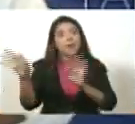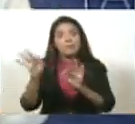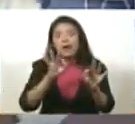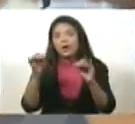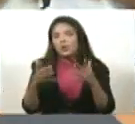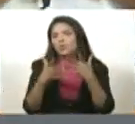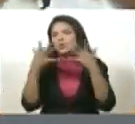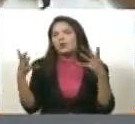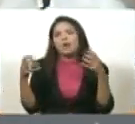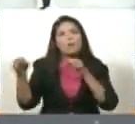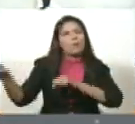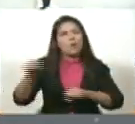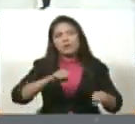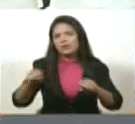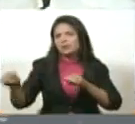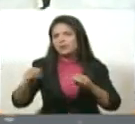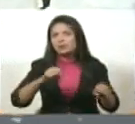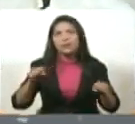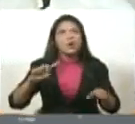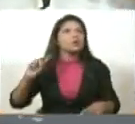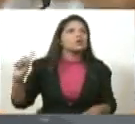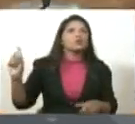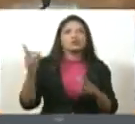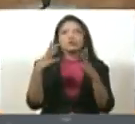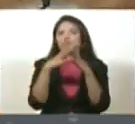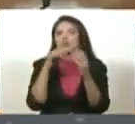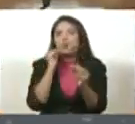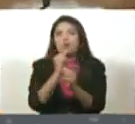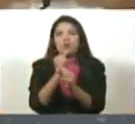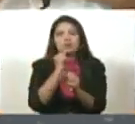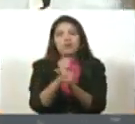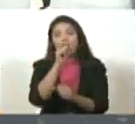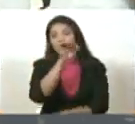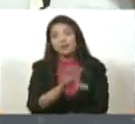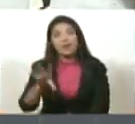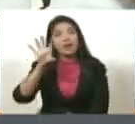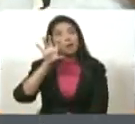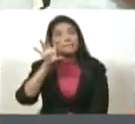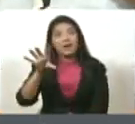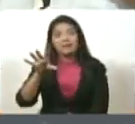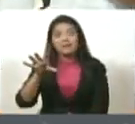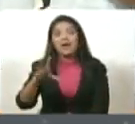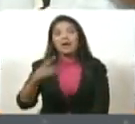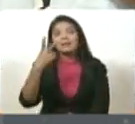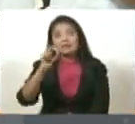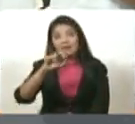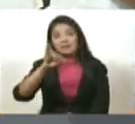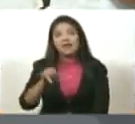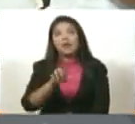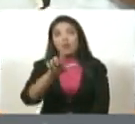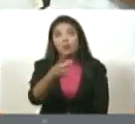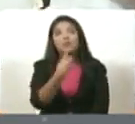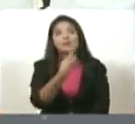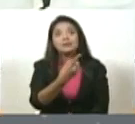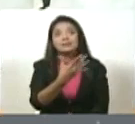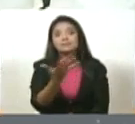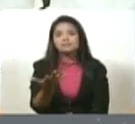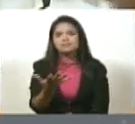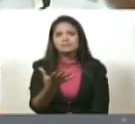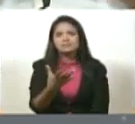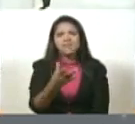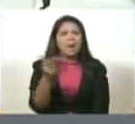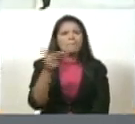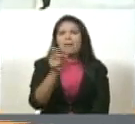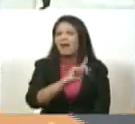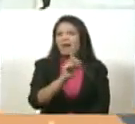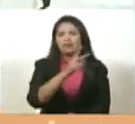gran movilización, para que todos los trabajadores y trabajadoras de la patria salgan este 30 a decir balas no, votos